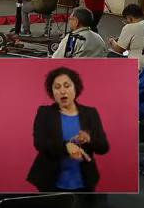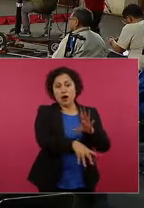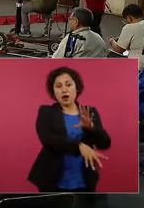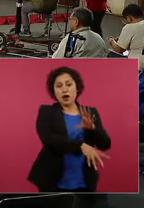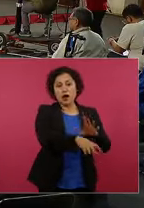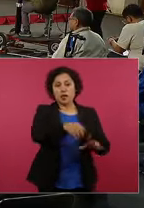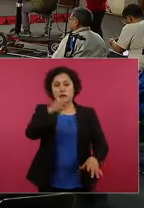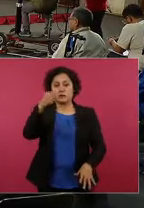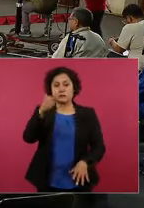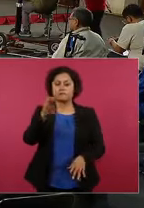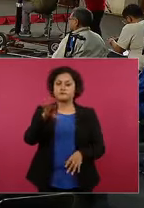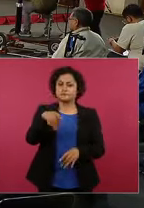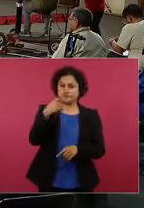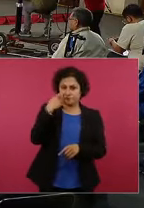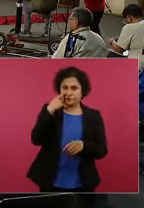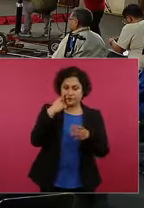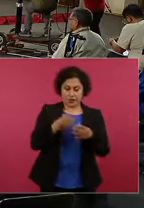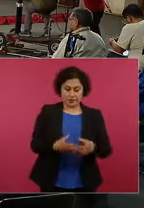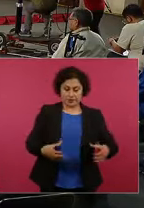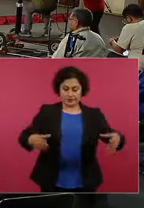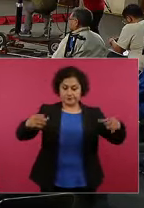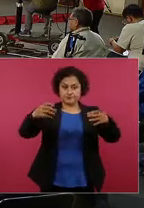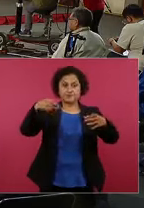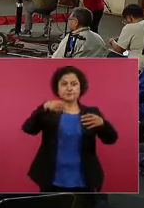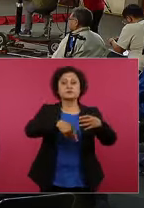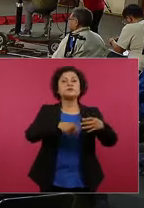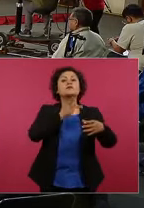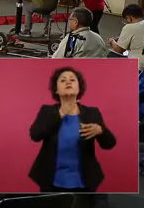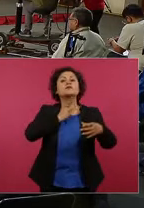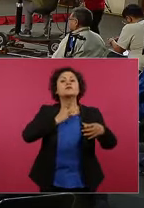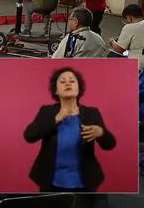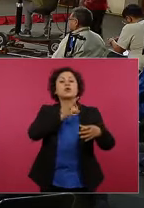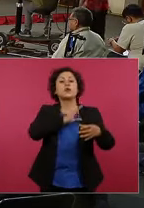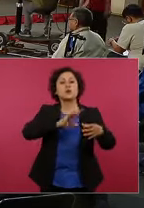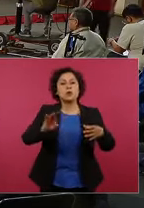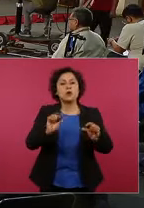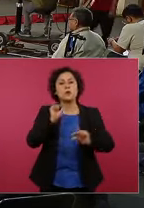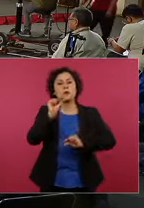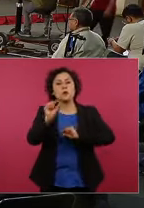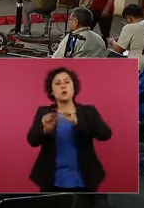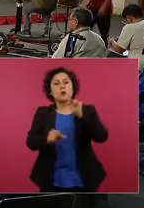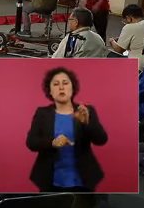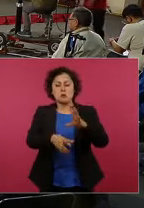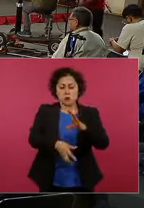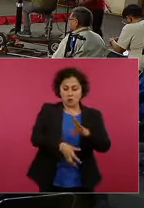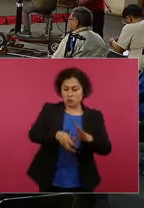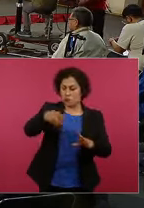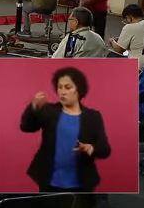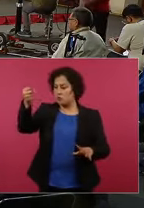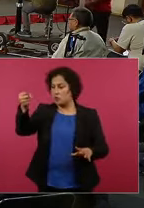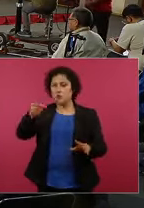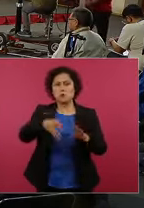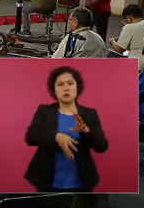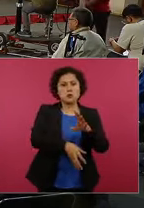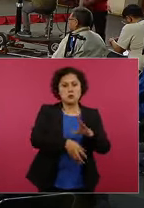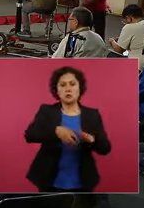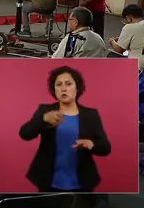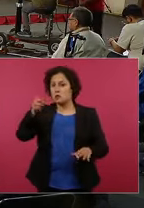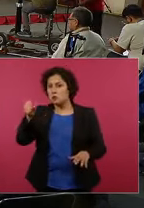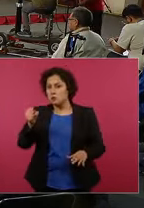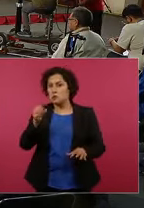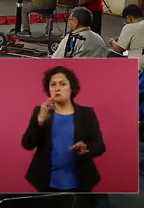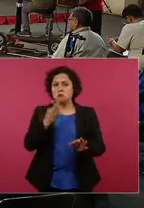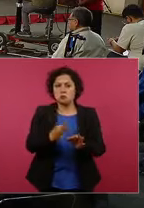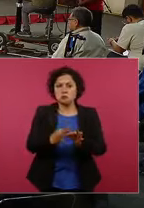petrolero, si se explota de manera racional, puede producir 20, 30, 40